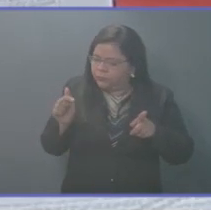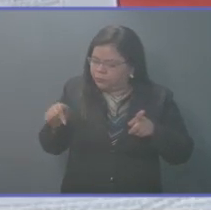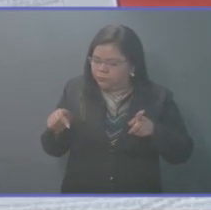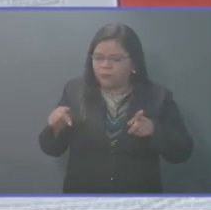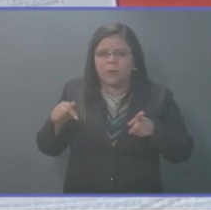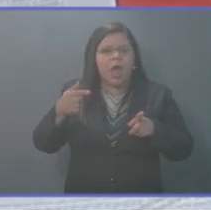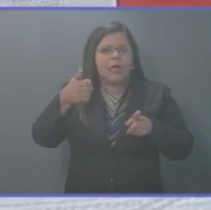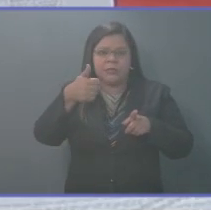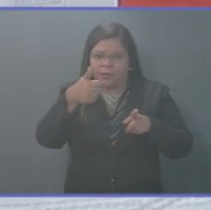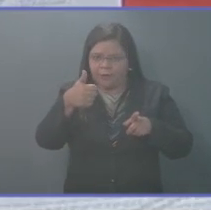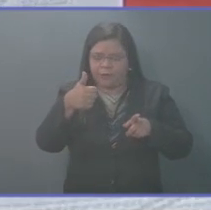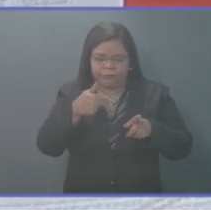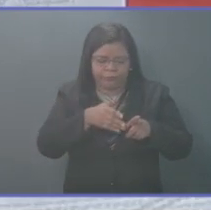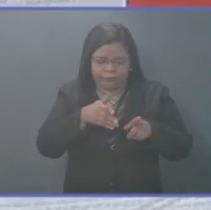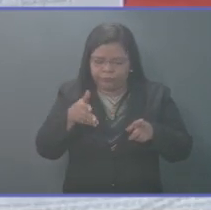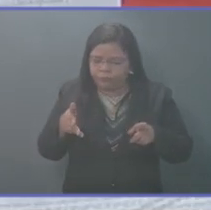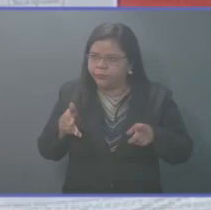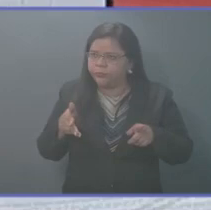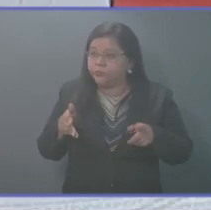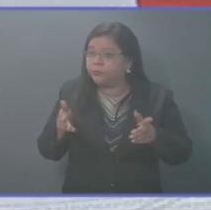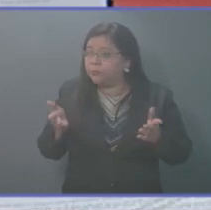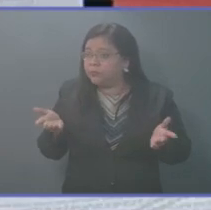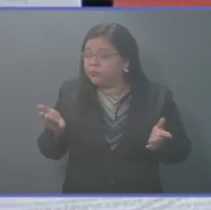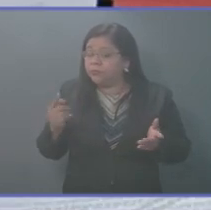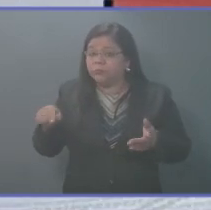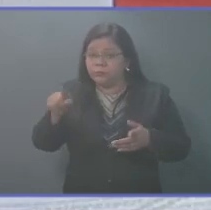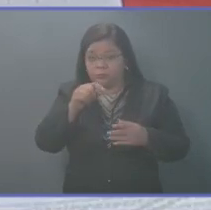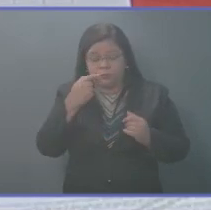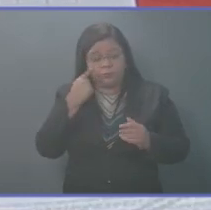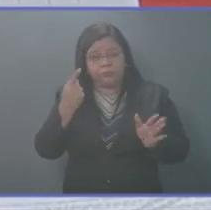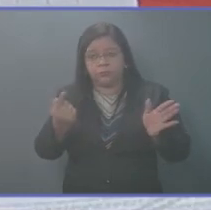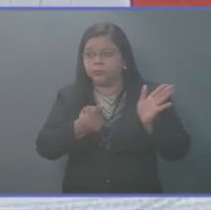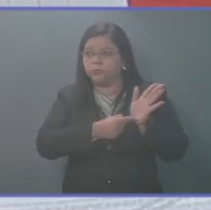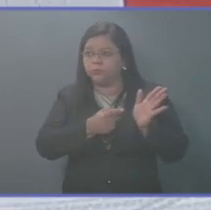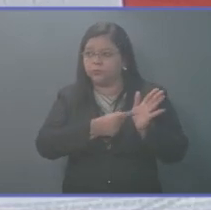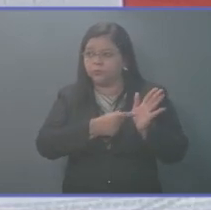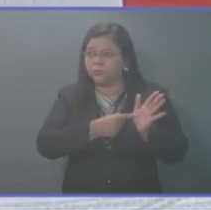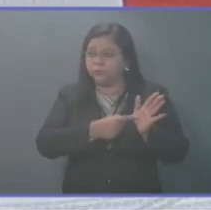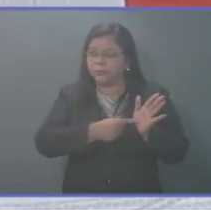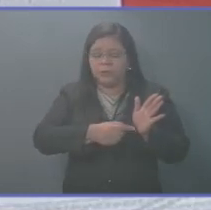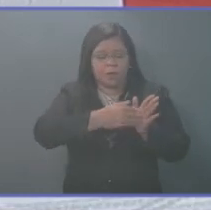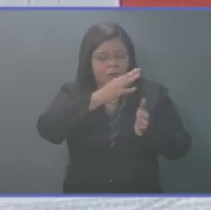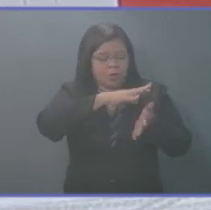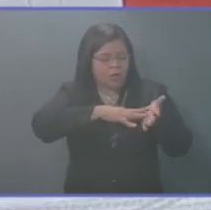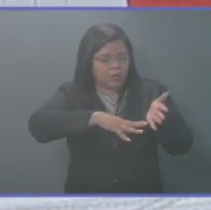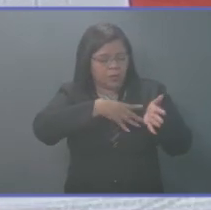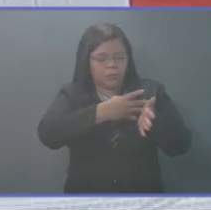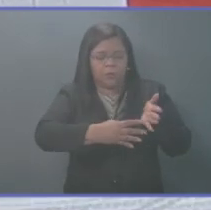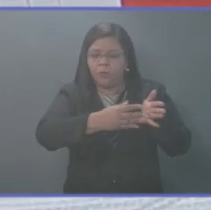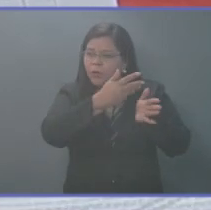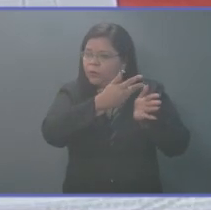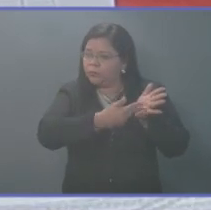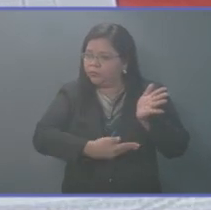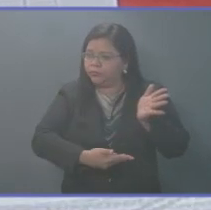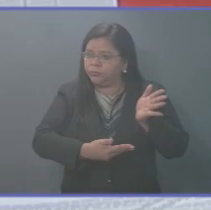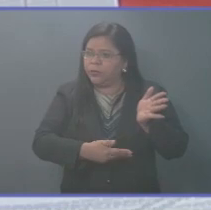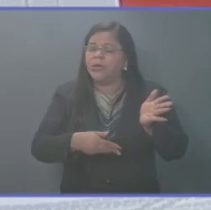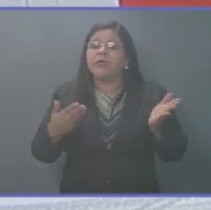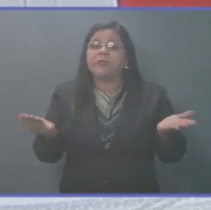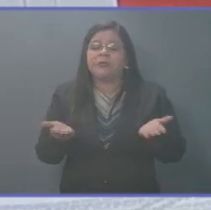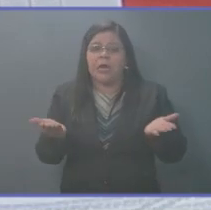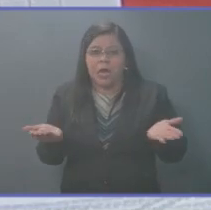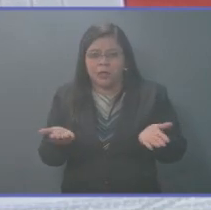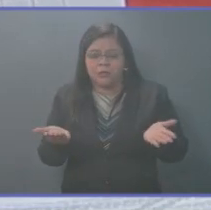normal entonces como pueden ver acá es toda una tabla de parámetros que se realiza